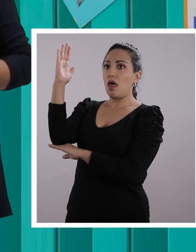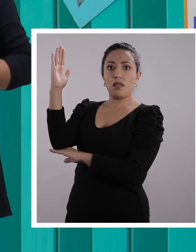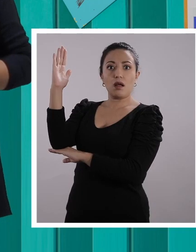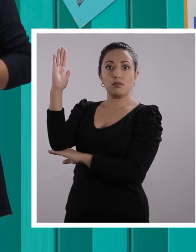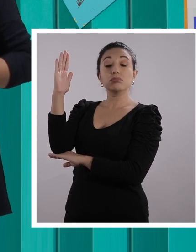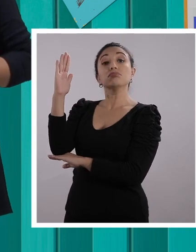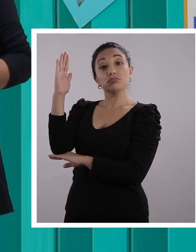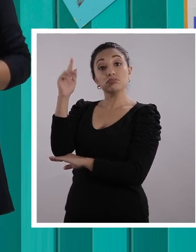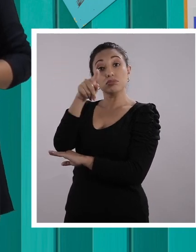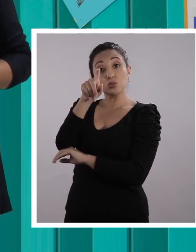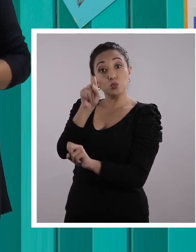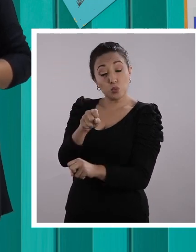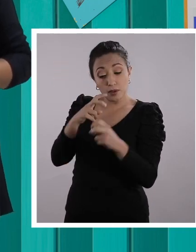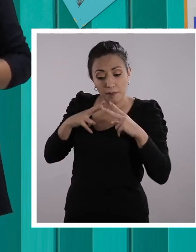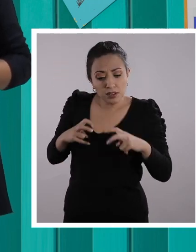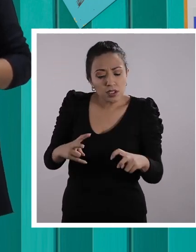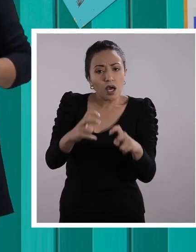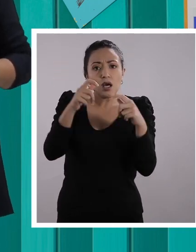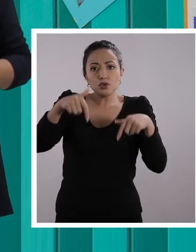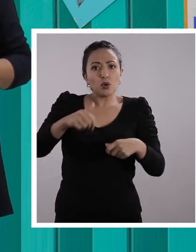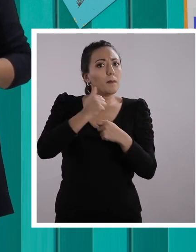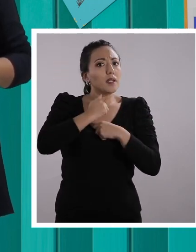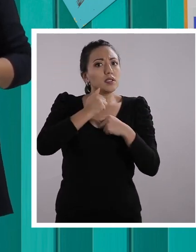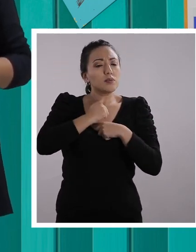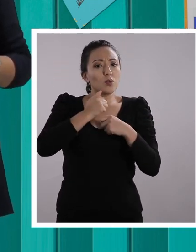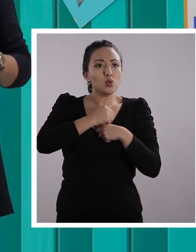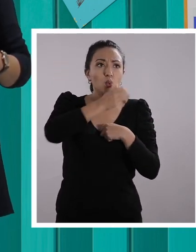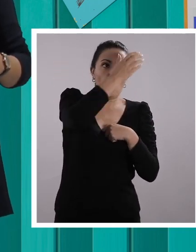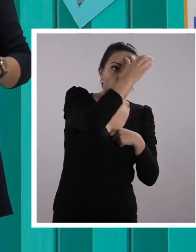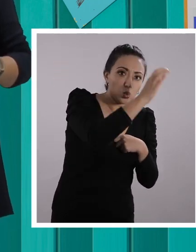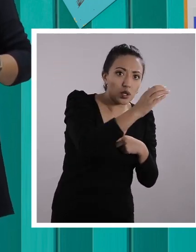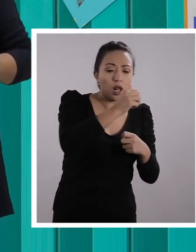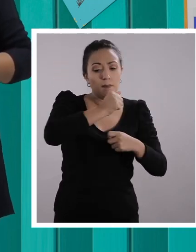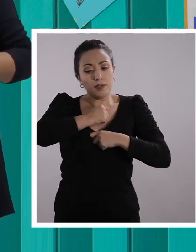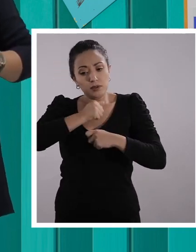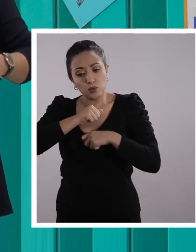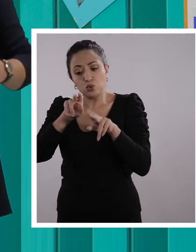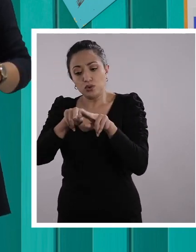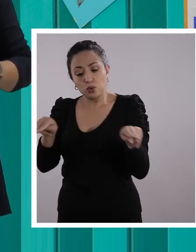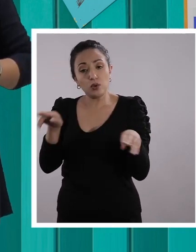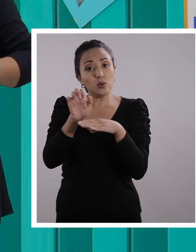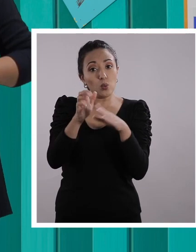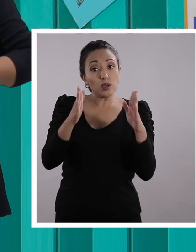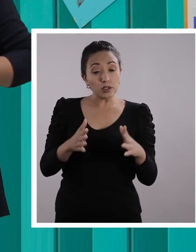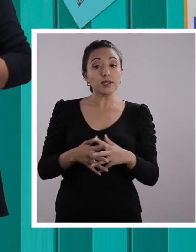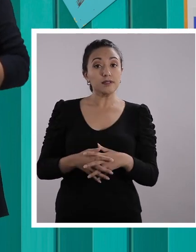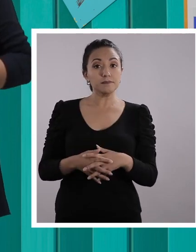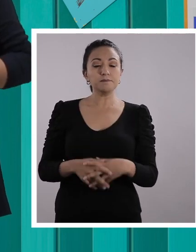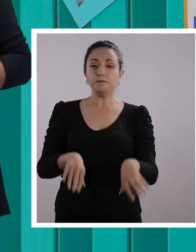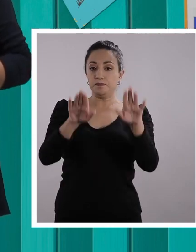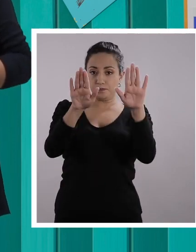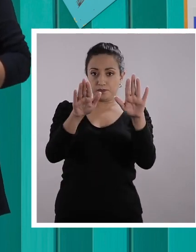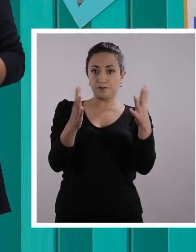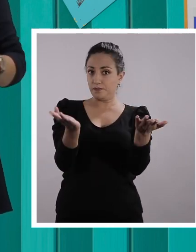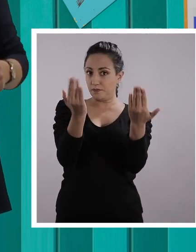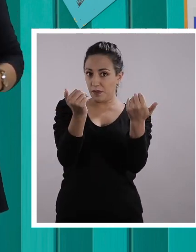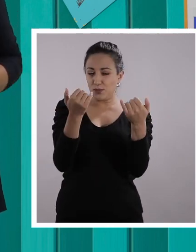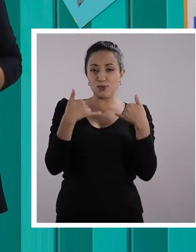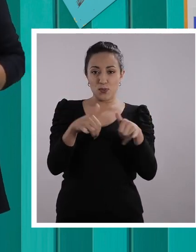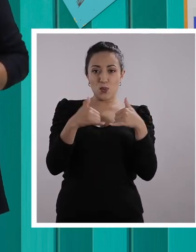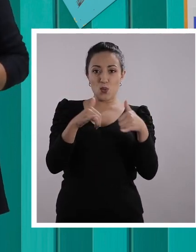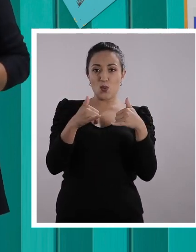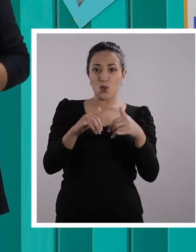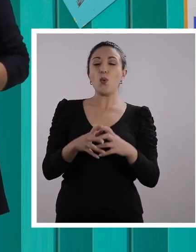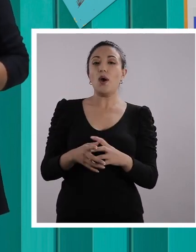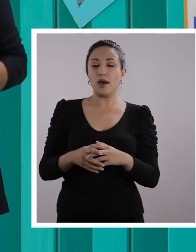ecuador ustedes también pueden en casa investigar acerca del patrimonio cultural y natural que tenemos los ecuatorianos ahora les